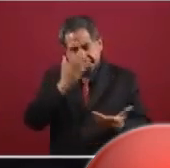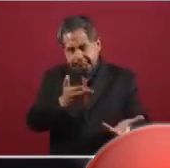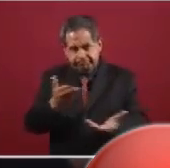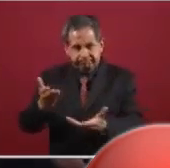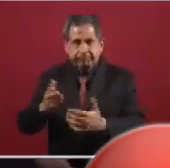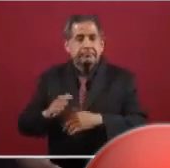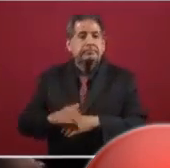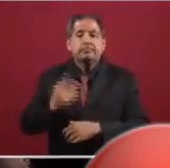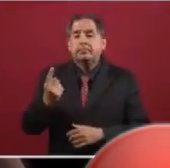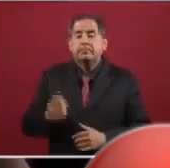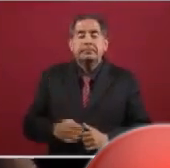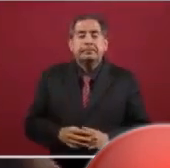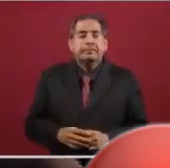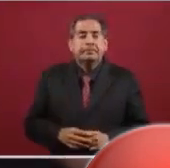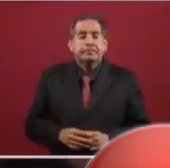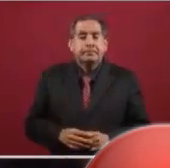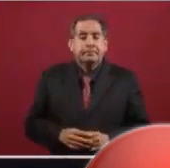porque